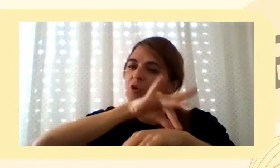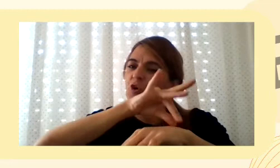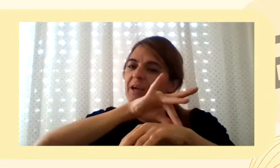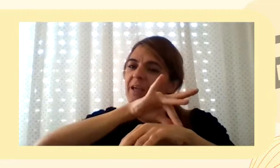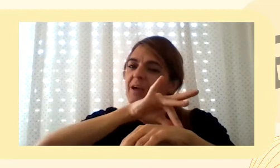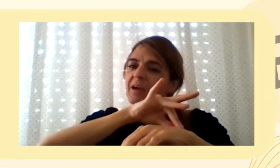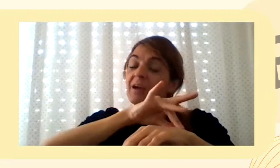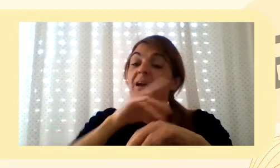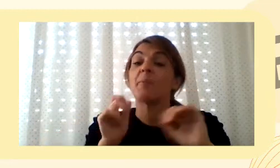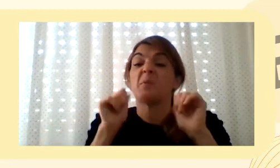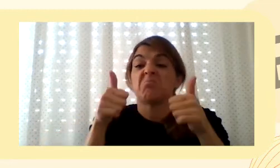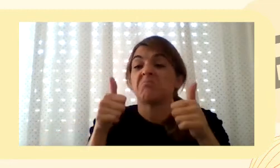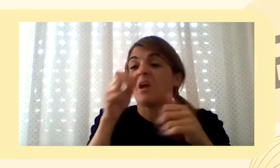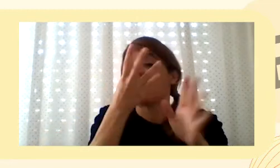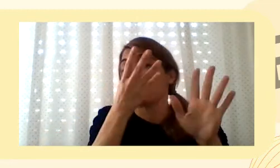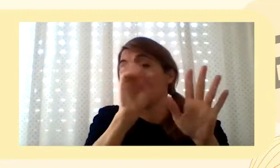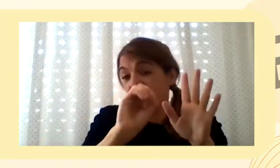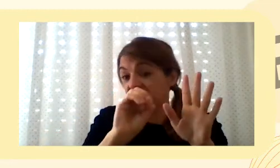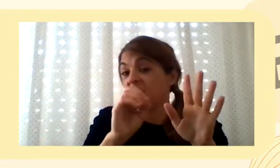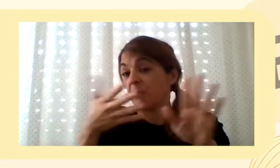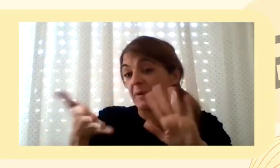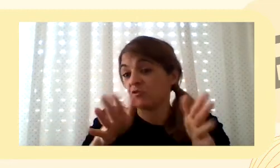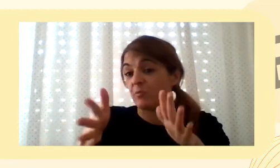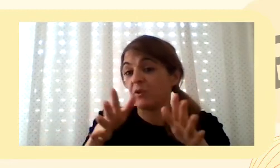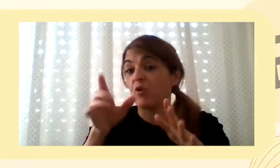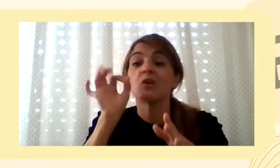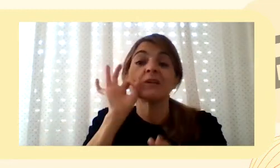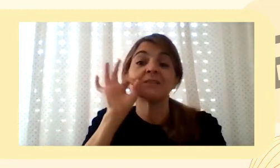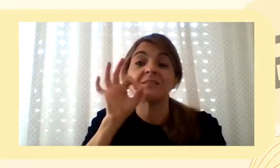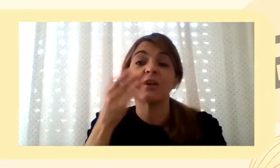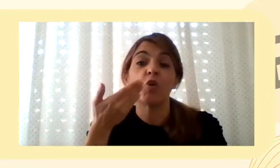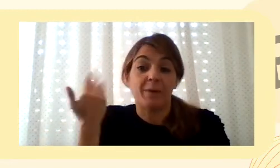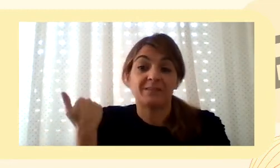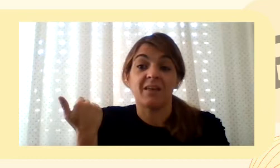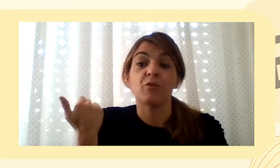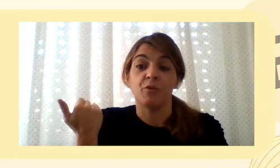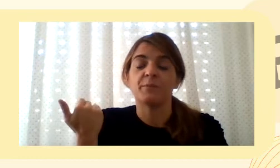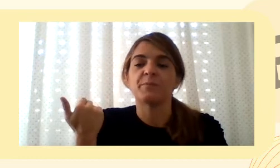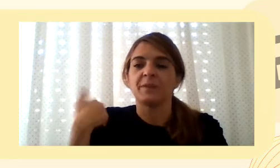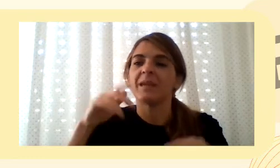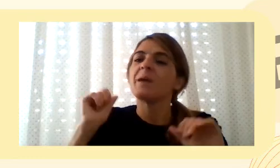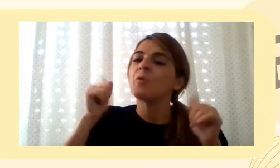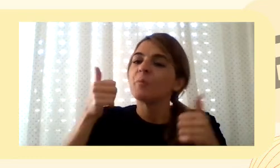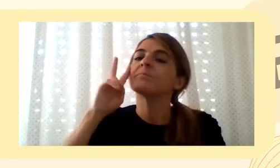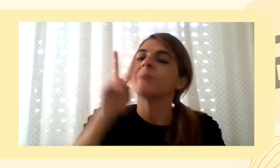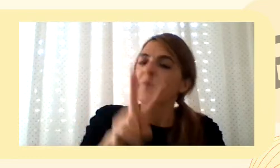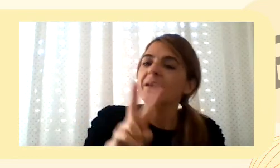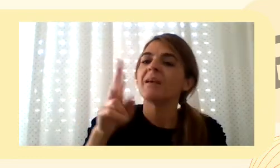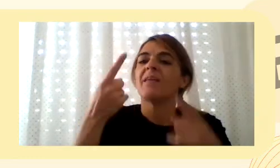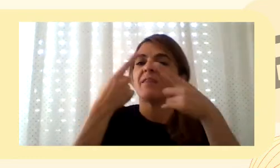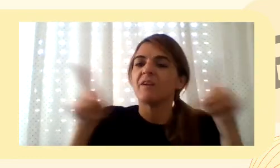principio del año 90 del siglo pasado sabemos que se estaban produciendo sesgos de género,